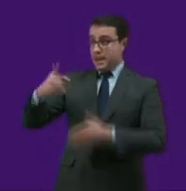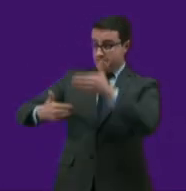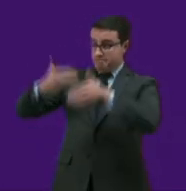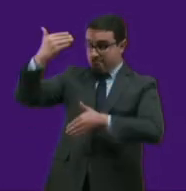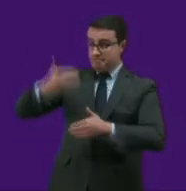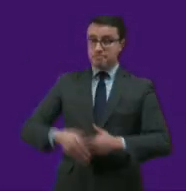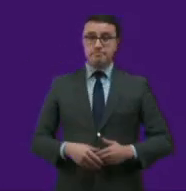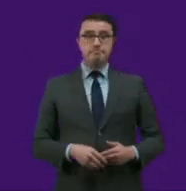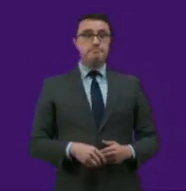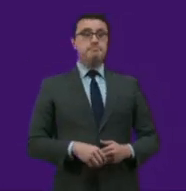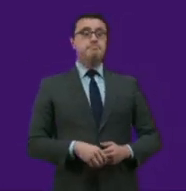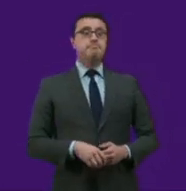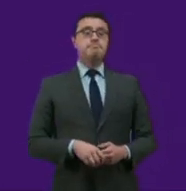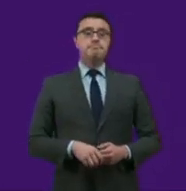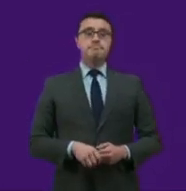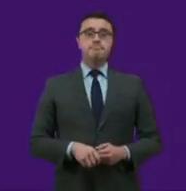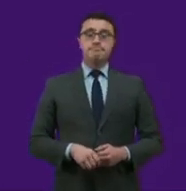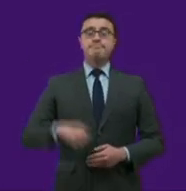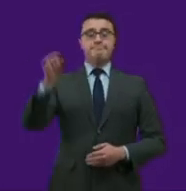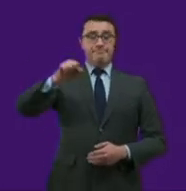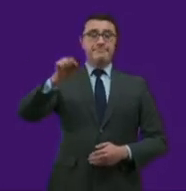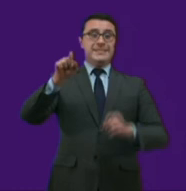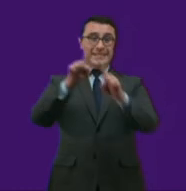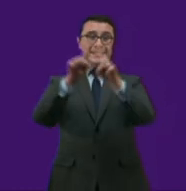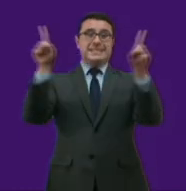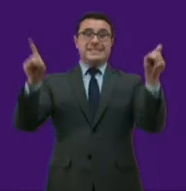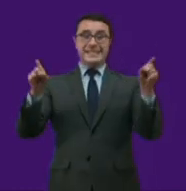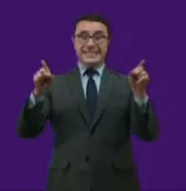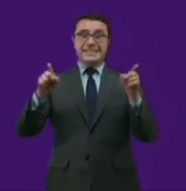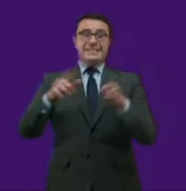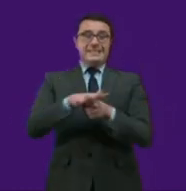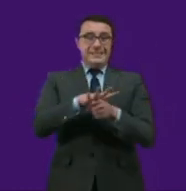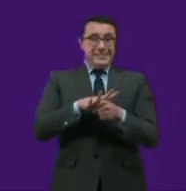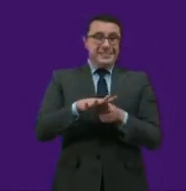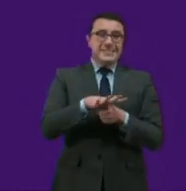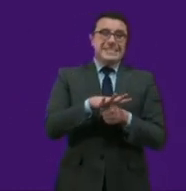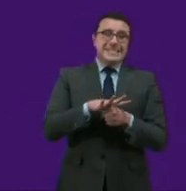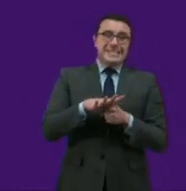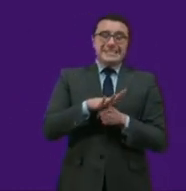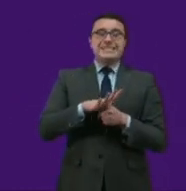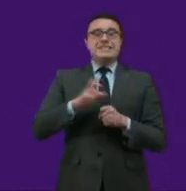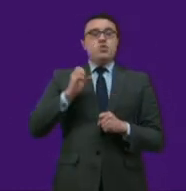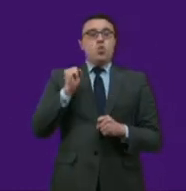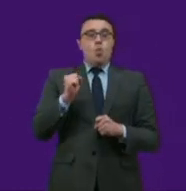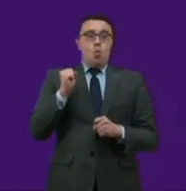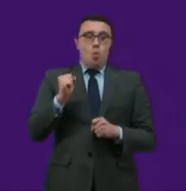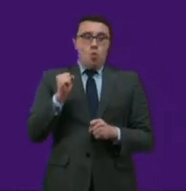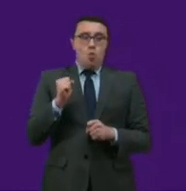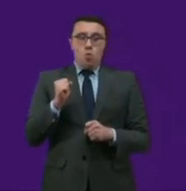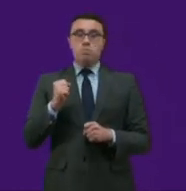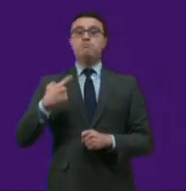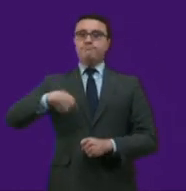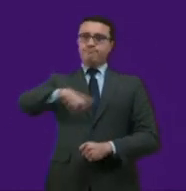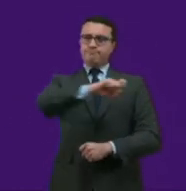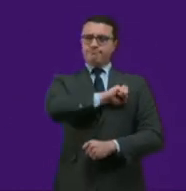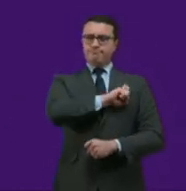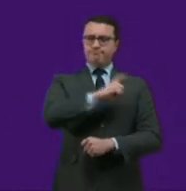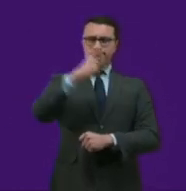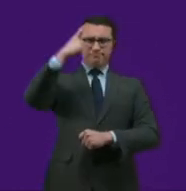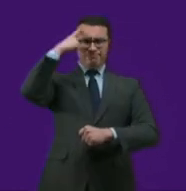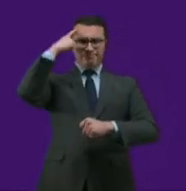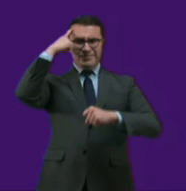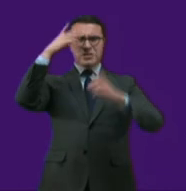Sí, ese tema, Javier, es un tema bien complejo. Ese tema creo que lo sufrimos todos los que estamos en el mundo